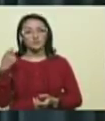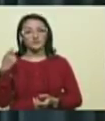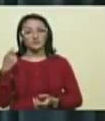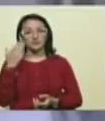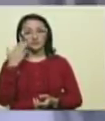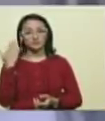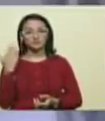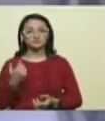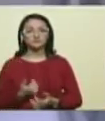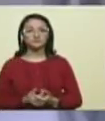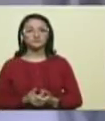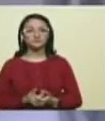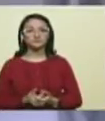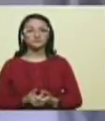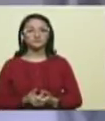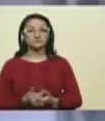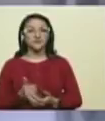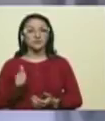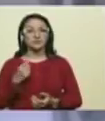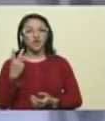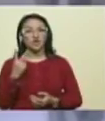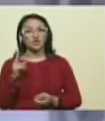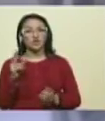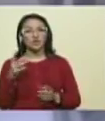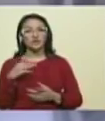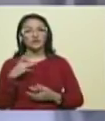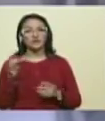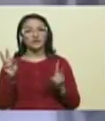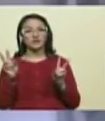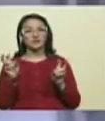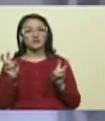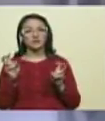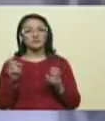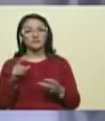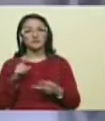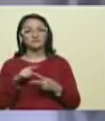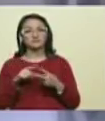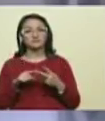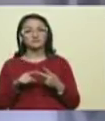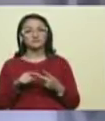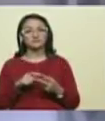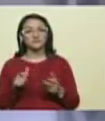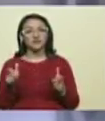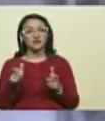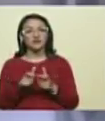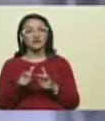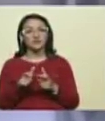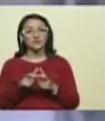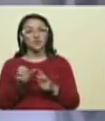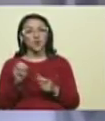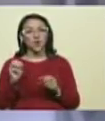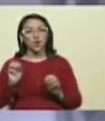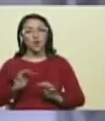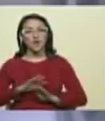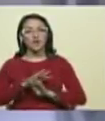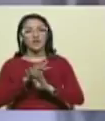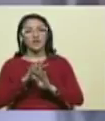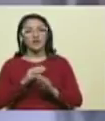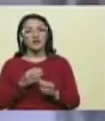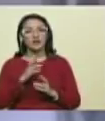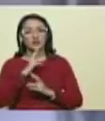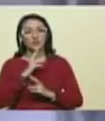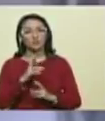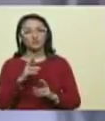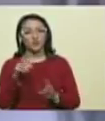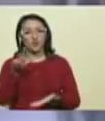Aprovechar la oportunidad para abordar dos temas de interés nacional. En el caso de esta reunión que se ha dado en la OEA, con esta resolución